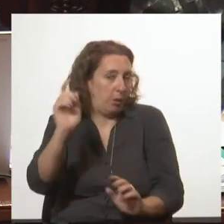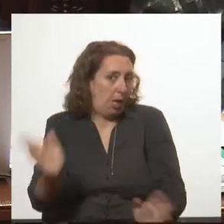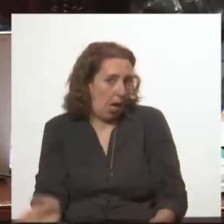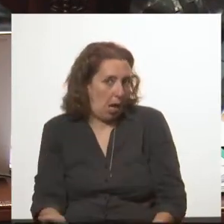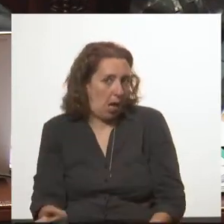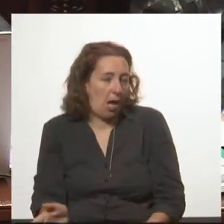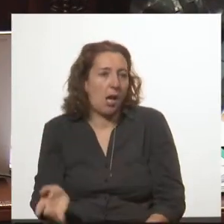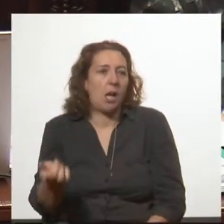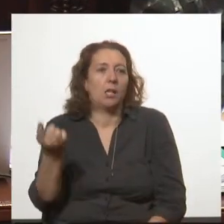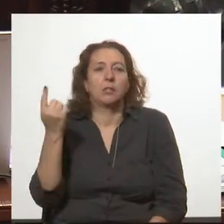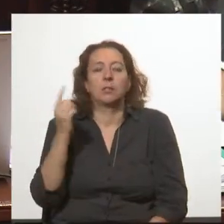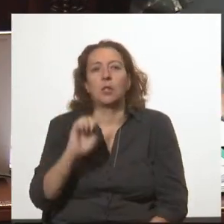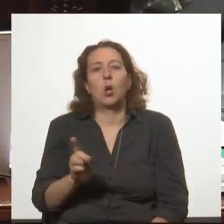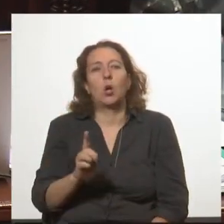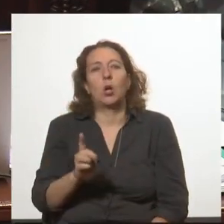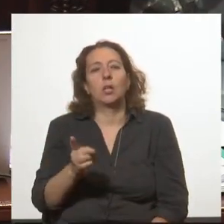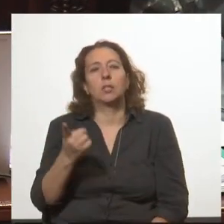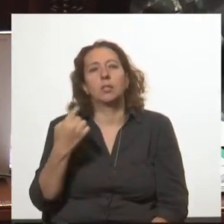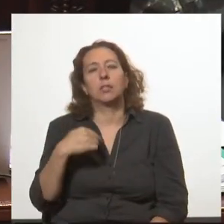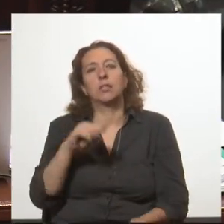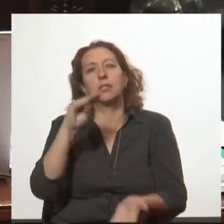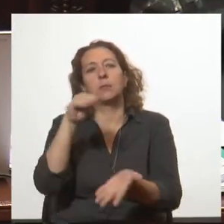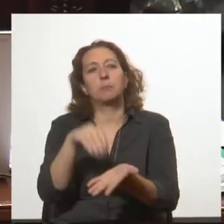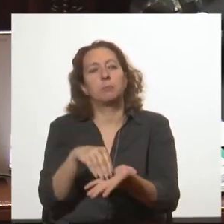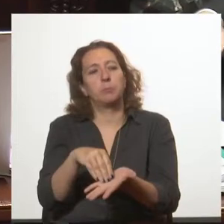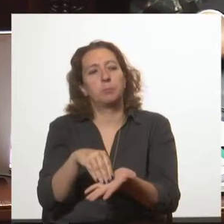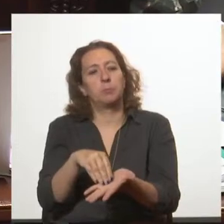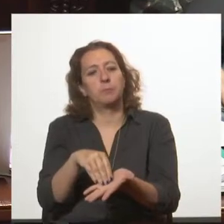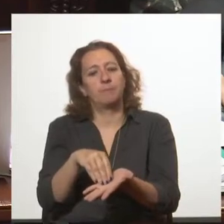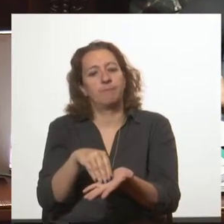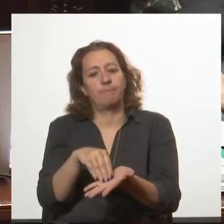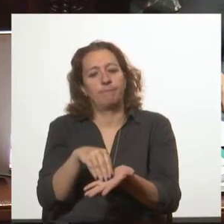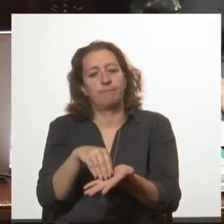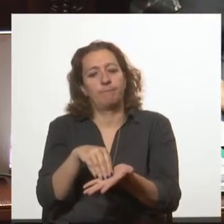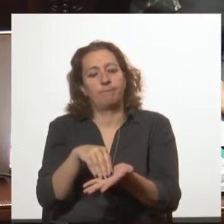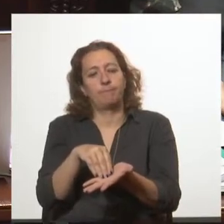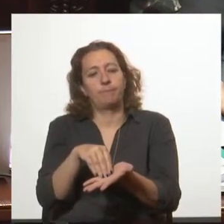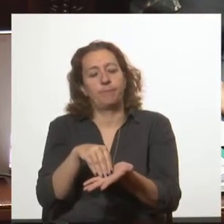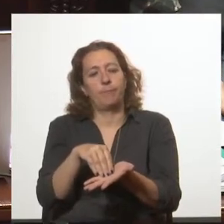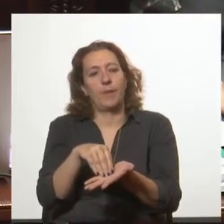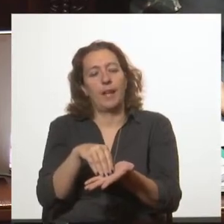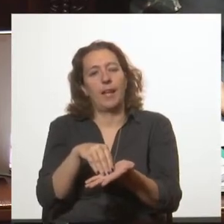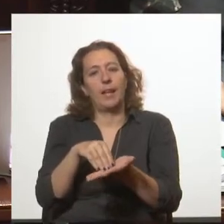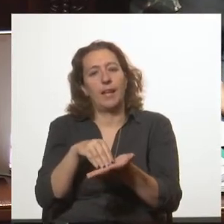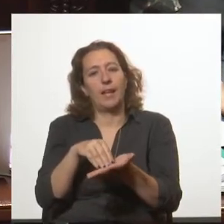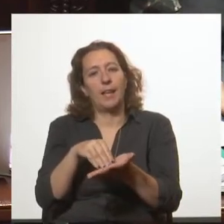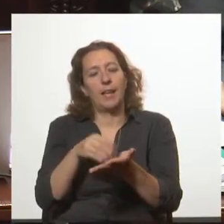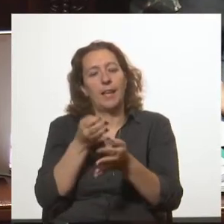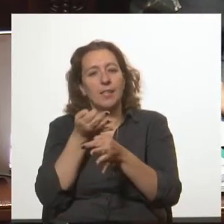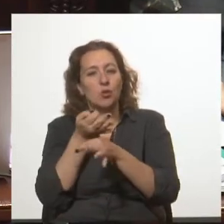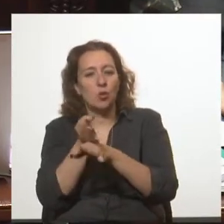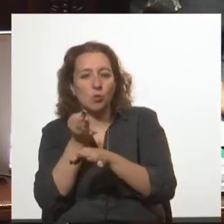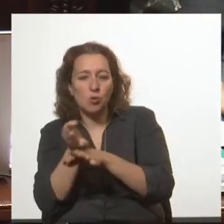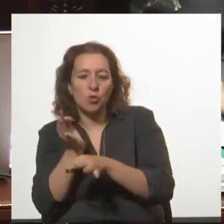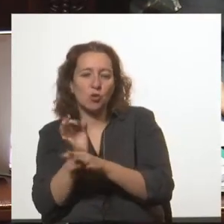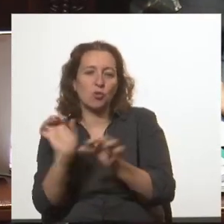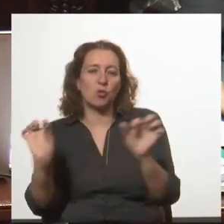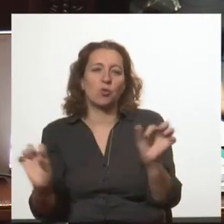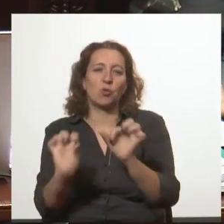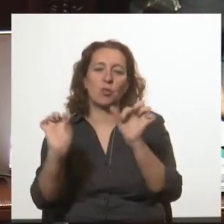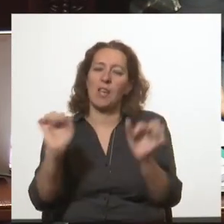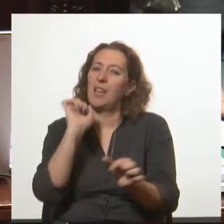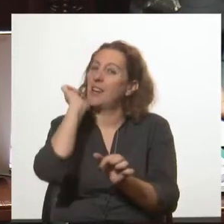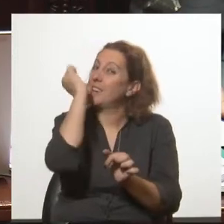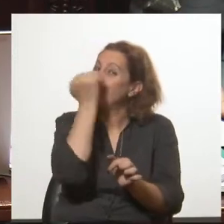se establecía la instrucción de generar reserva a